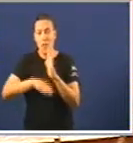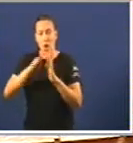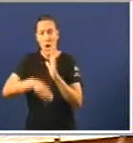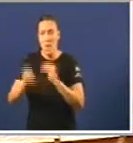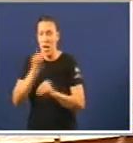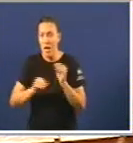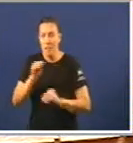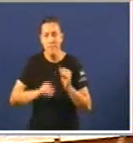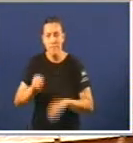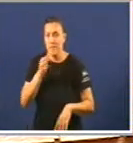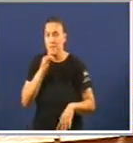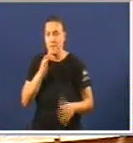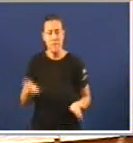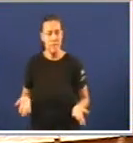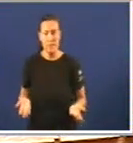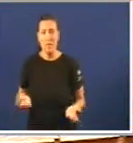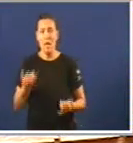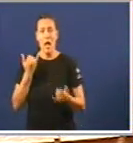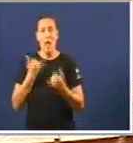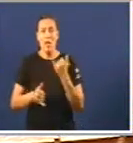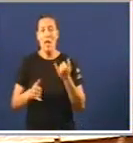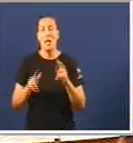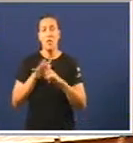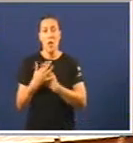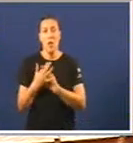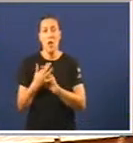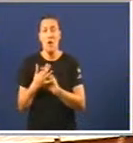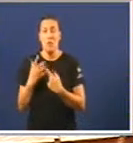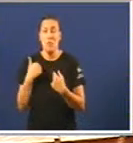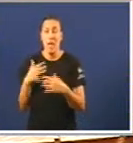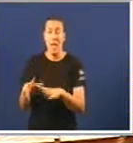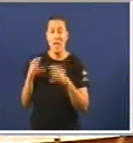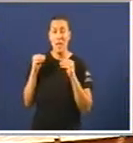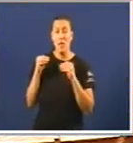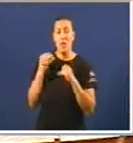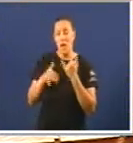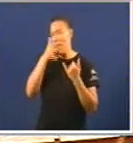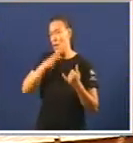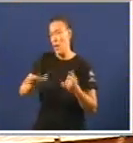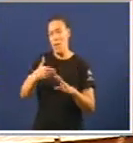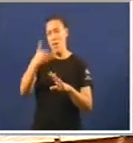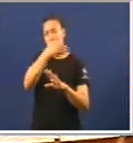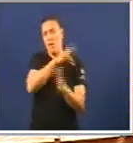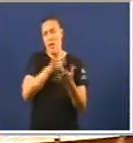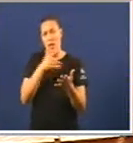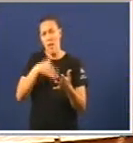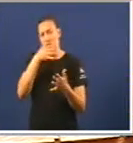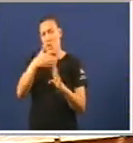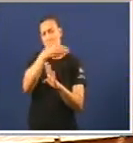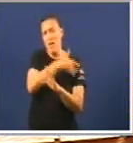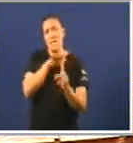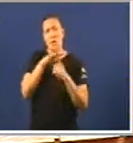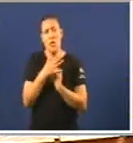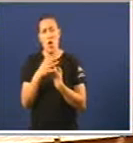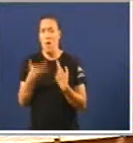estar a punto e, polo tanto, unha situación que, ao noso entender, e así o denunciamos nas anteriores ocasións, era unha situación